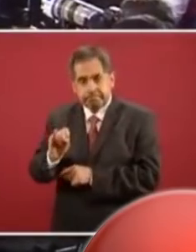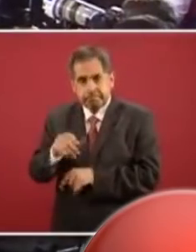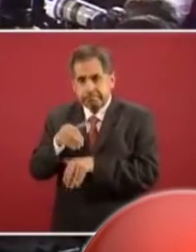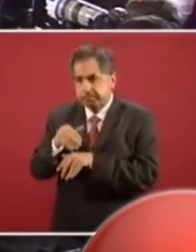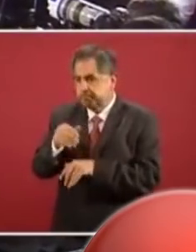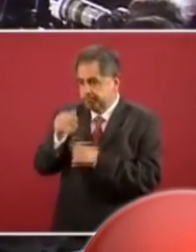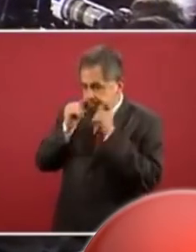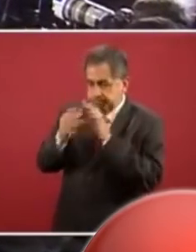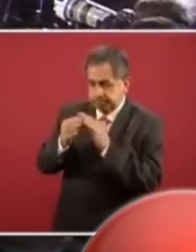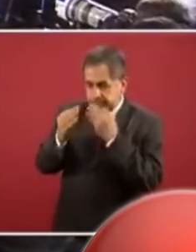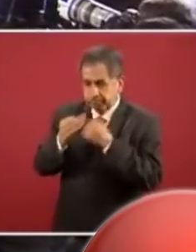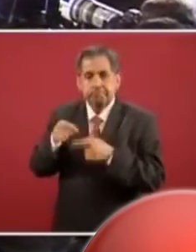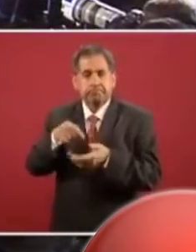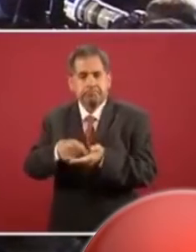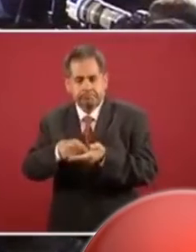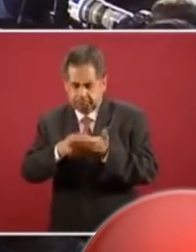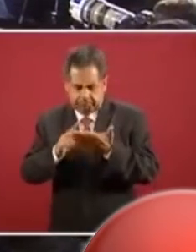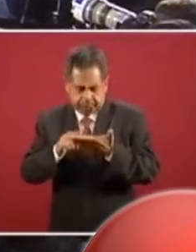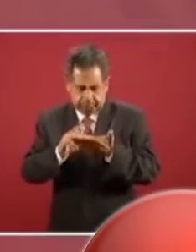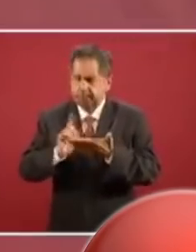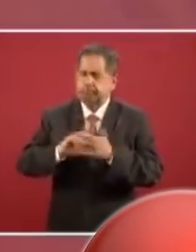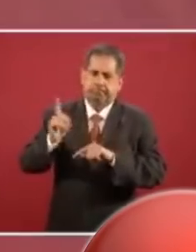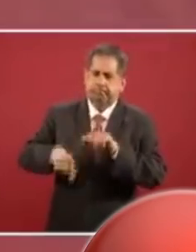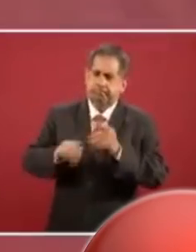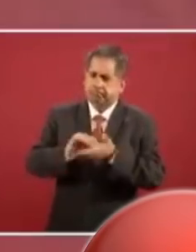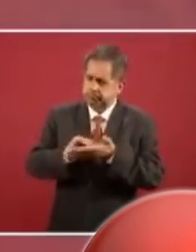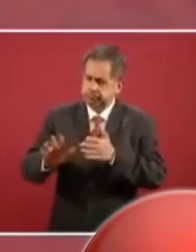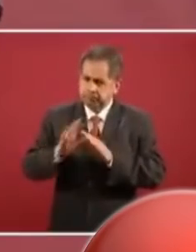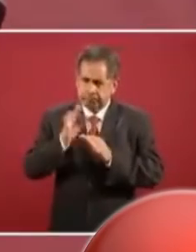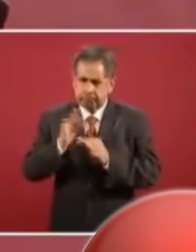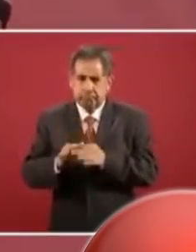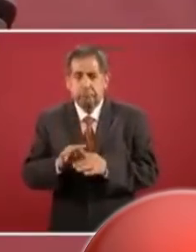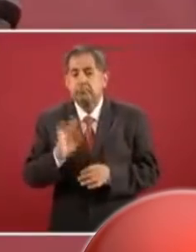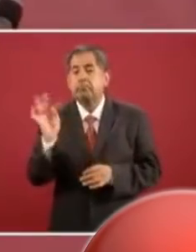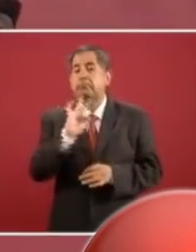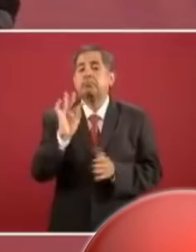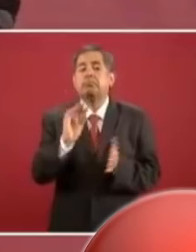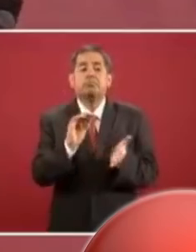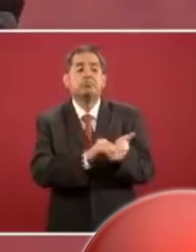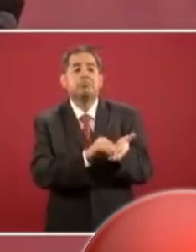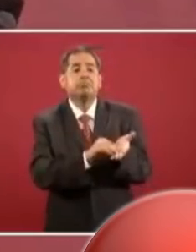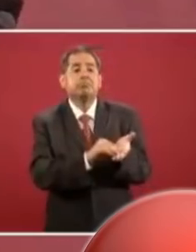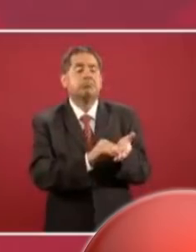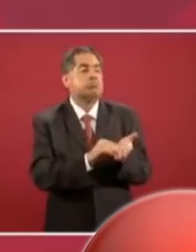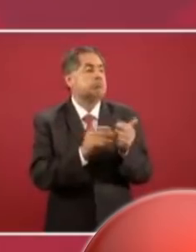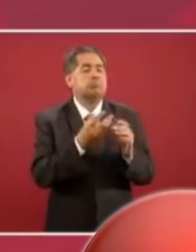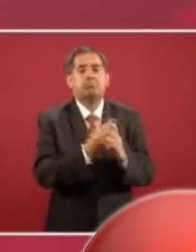eso, porque si no, por ahí se iban.